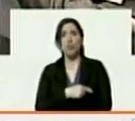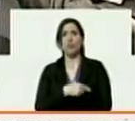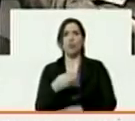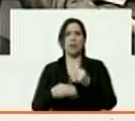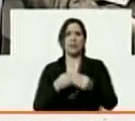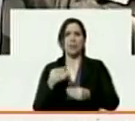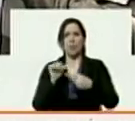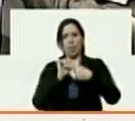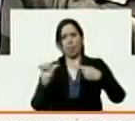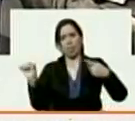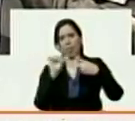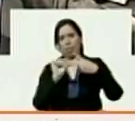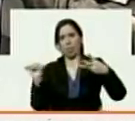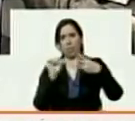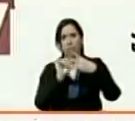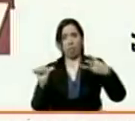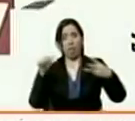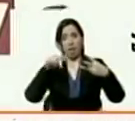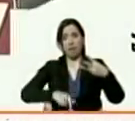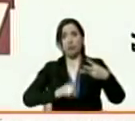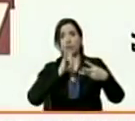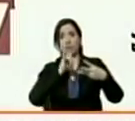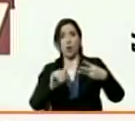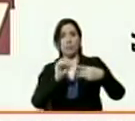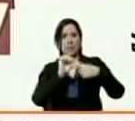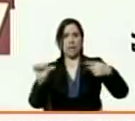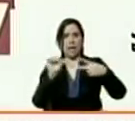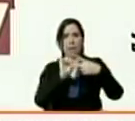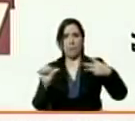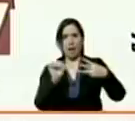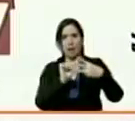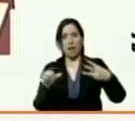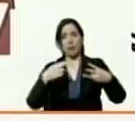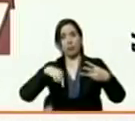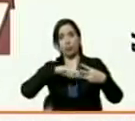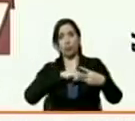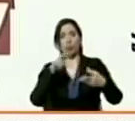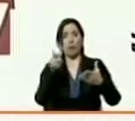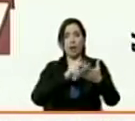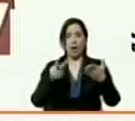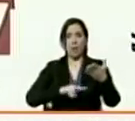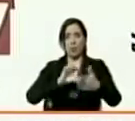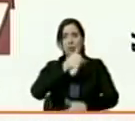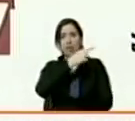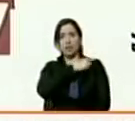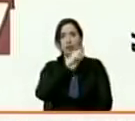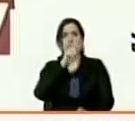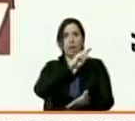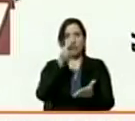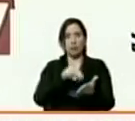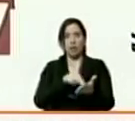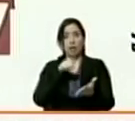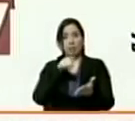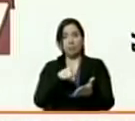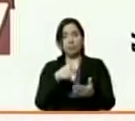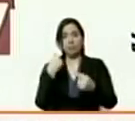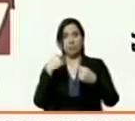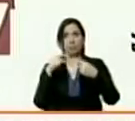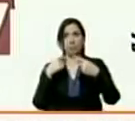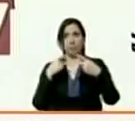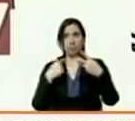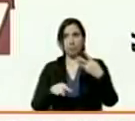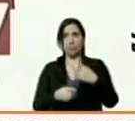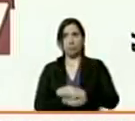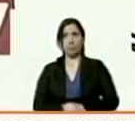semanas. Este es un reporte semanal que lo leemos en la dirección nacional, y allí una de las cosas que ha surgido